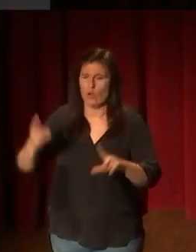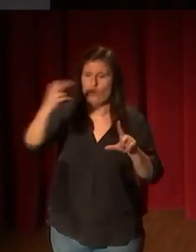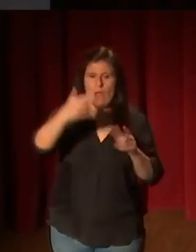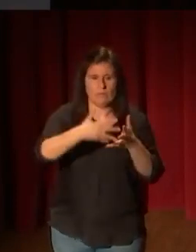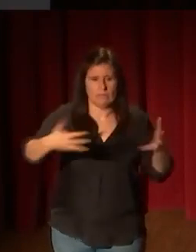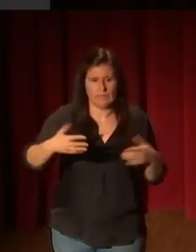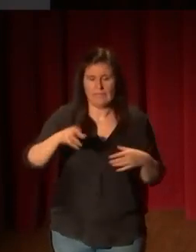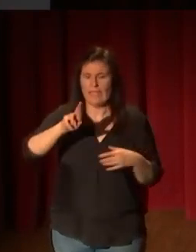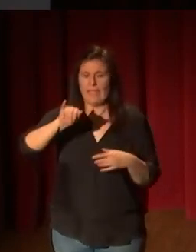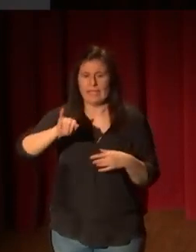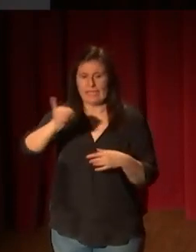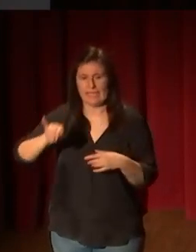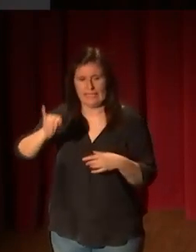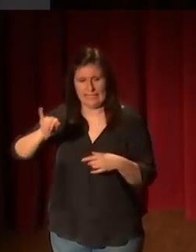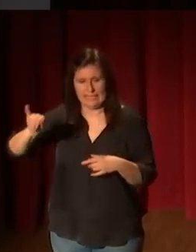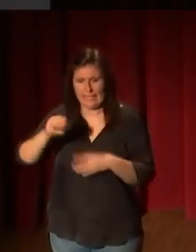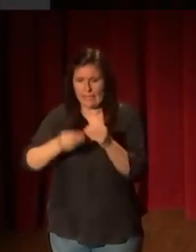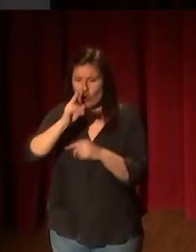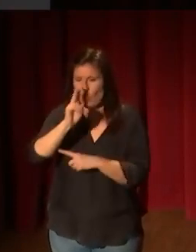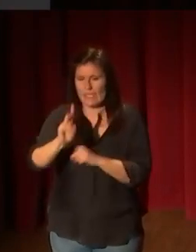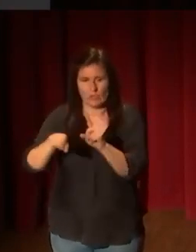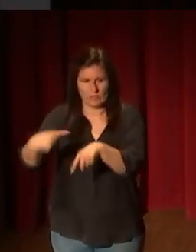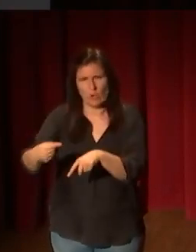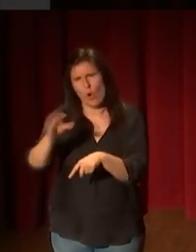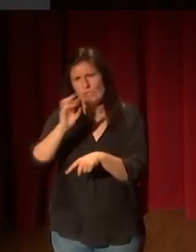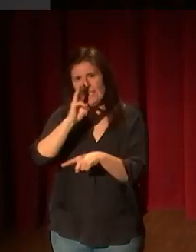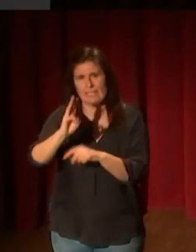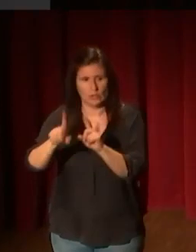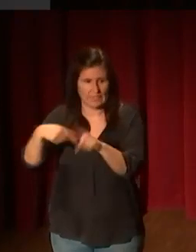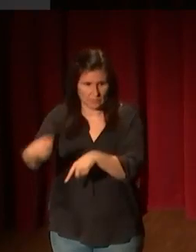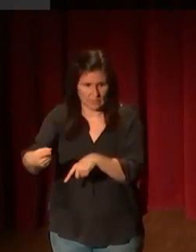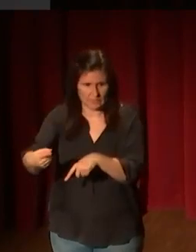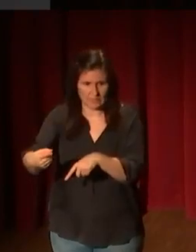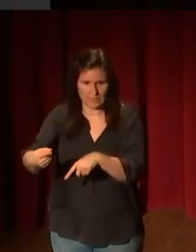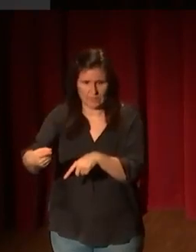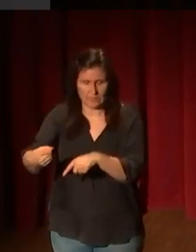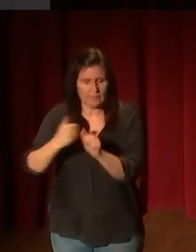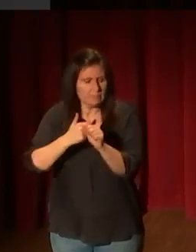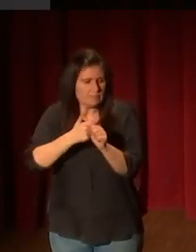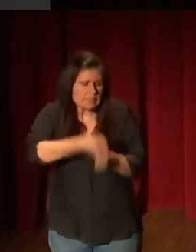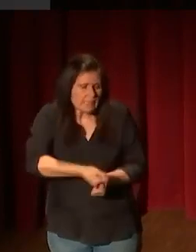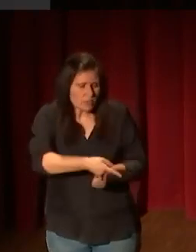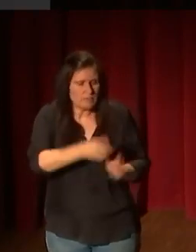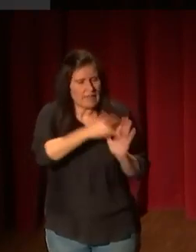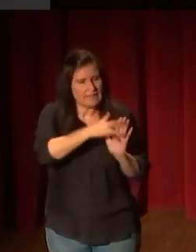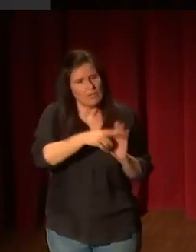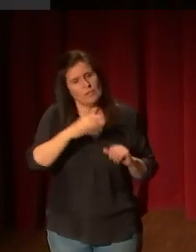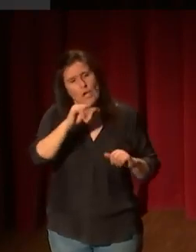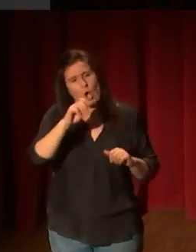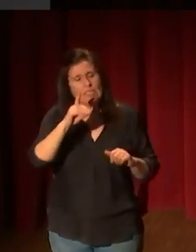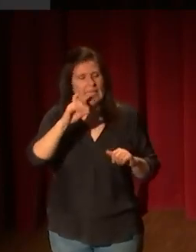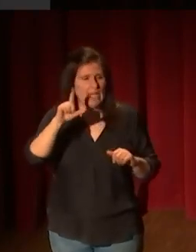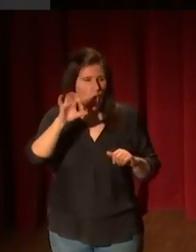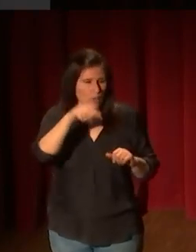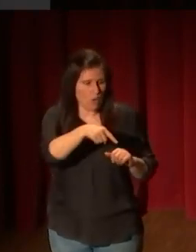francisco richie hizo dos años después o tres años después siguiendo la descripción de josé del olmo y siguiendo